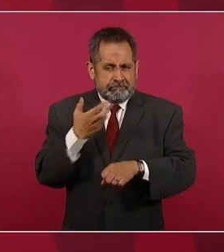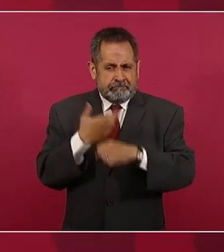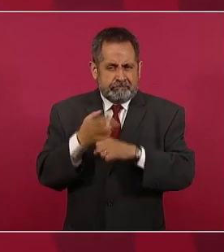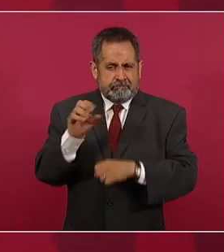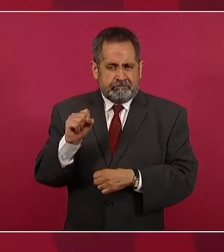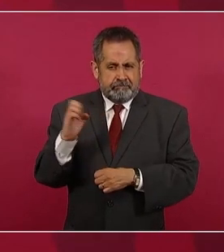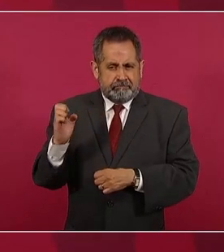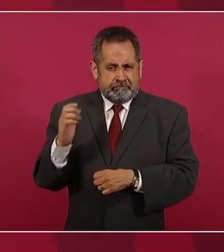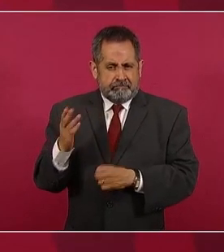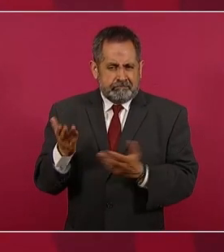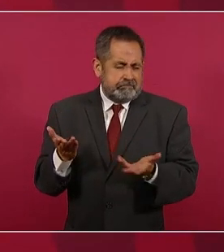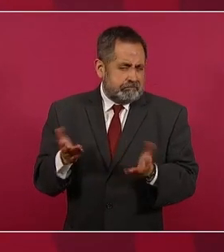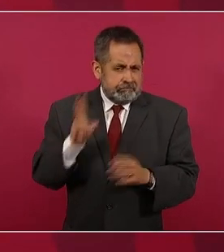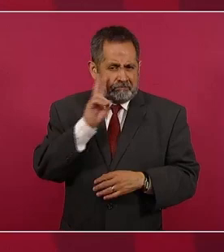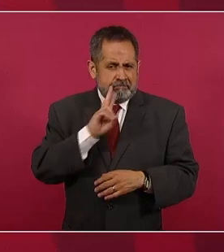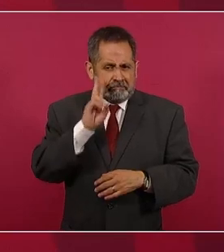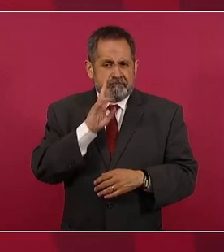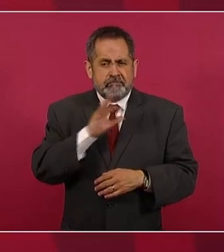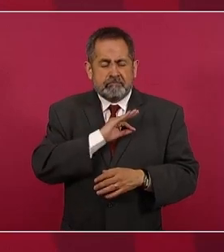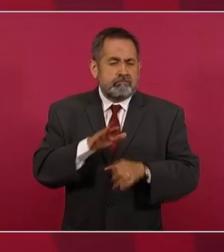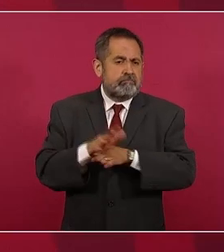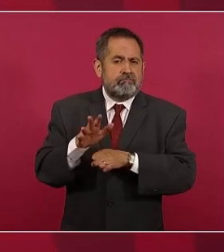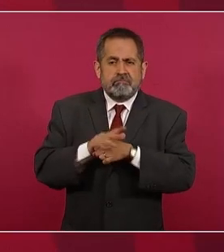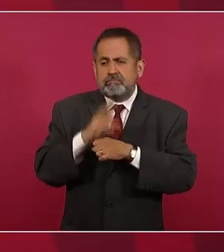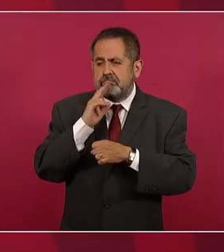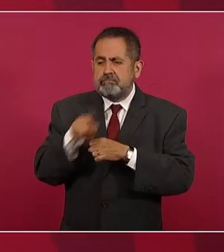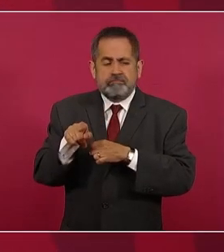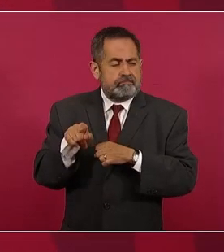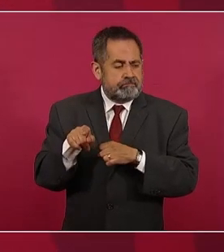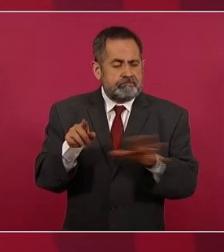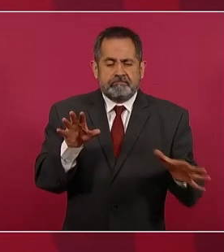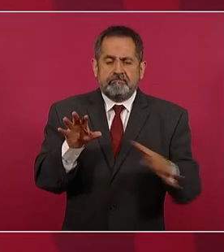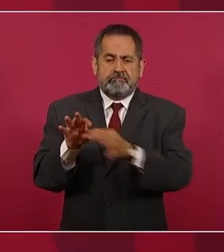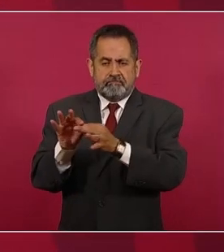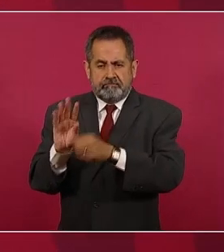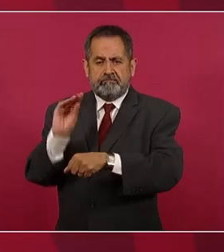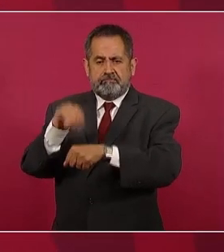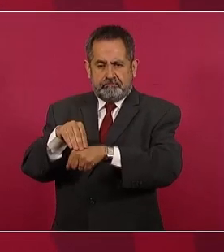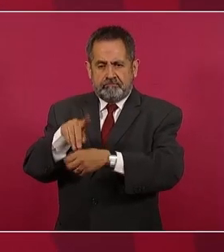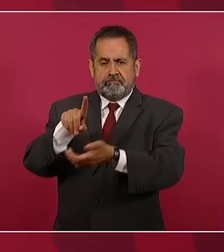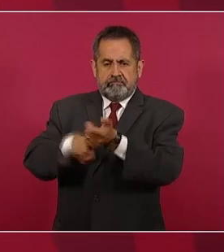vamos a ver dónde conviene más